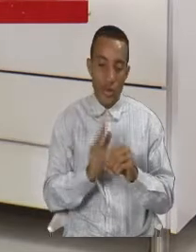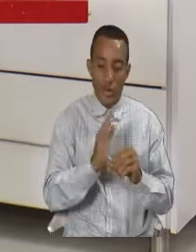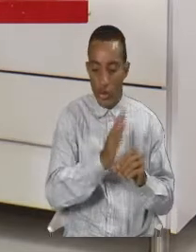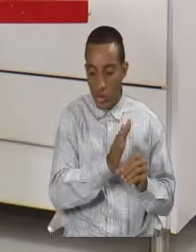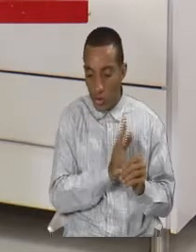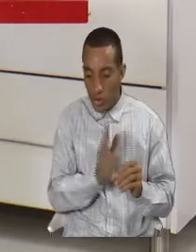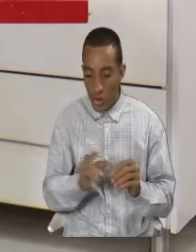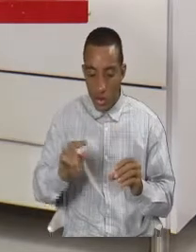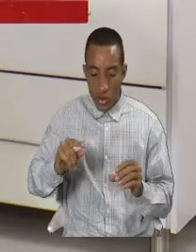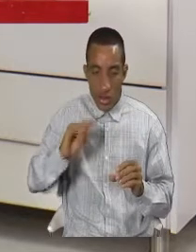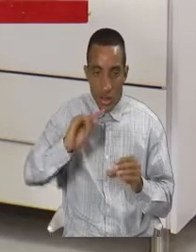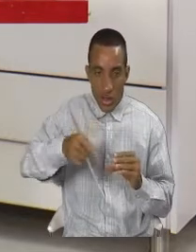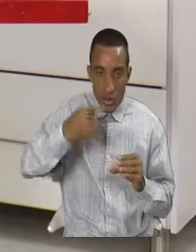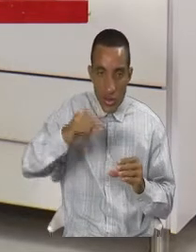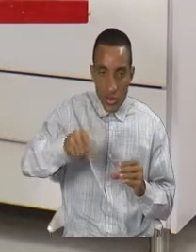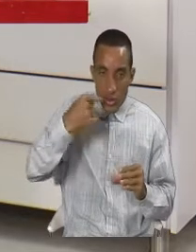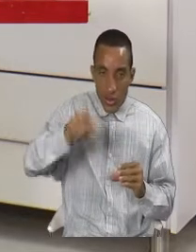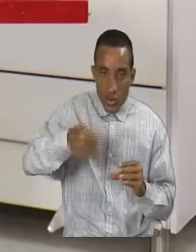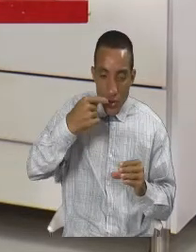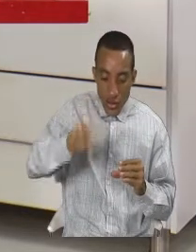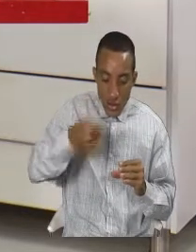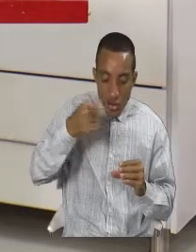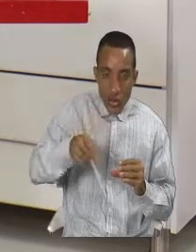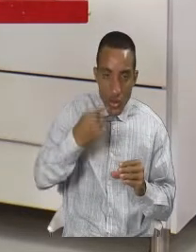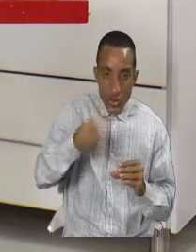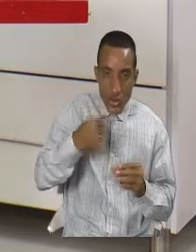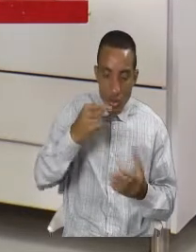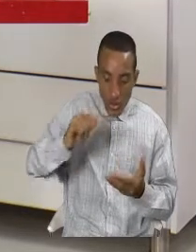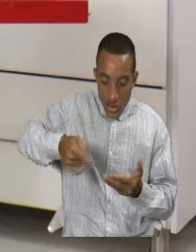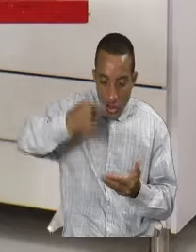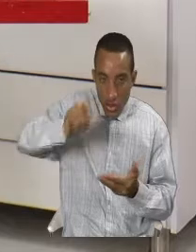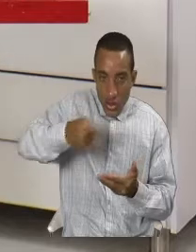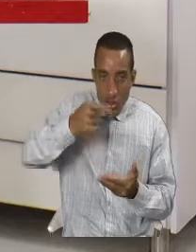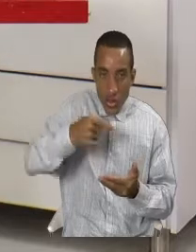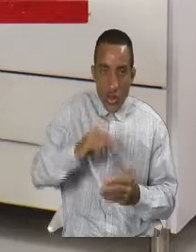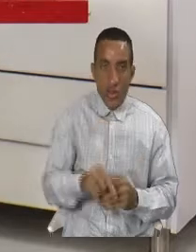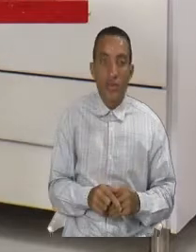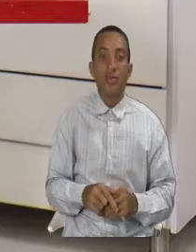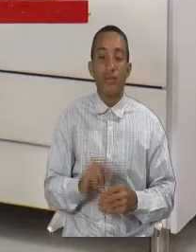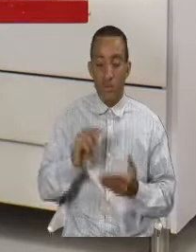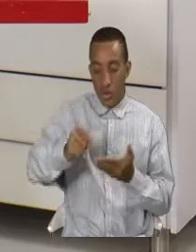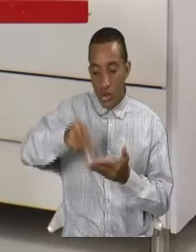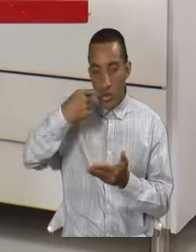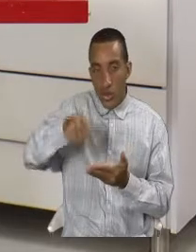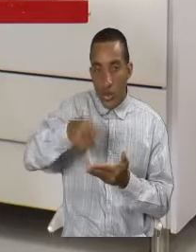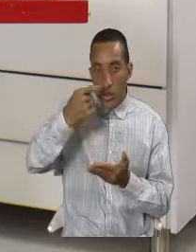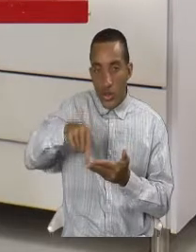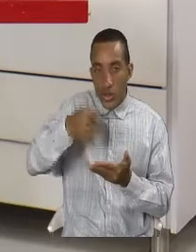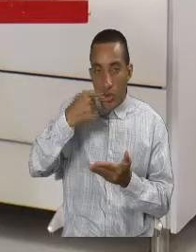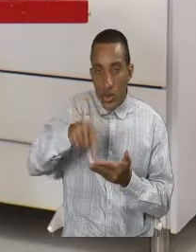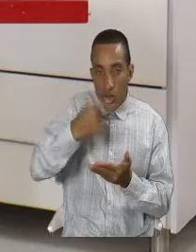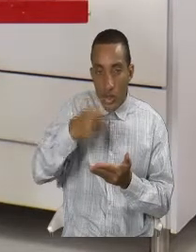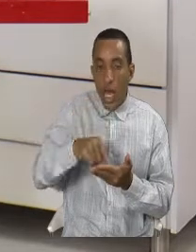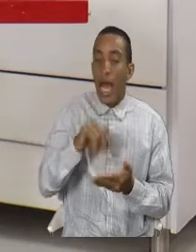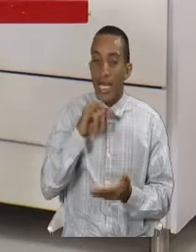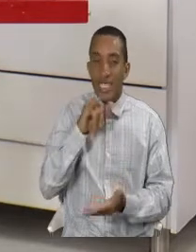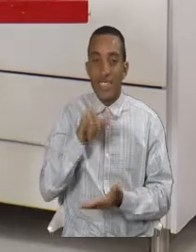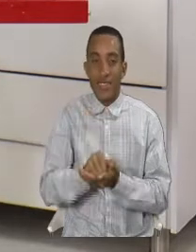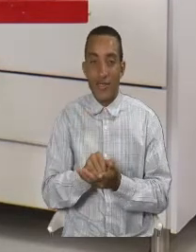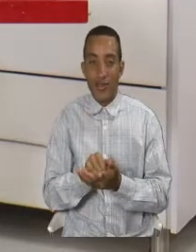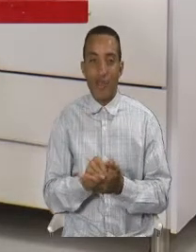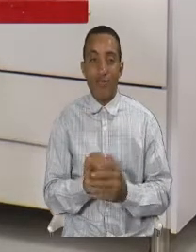siete salsas que manejamos en el local, para que demuestre que sí ha ido a nuestro